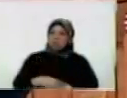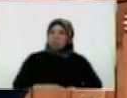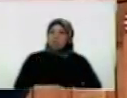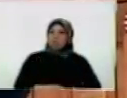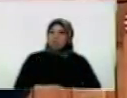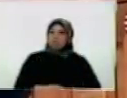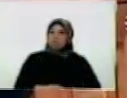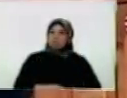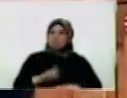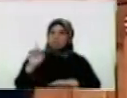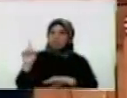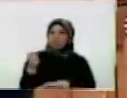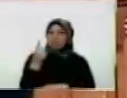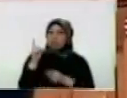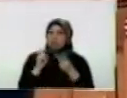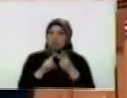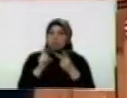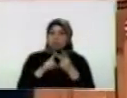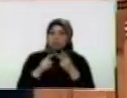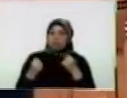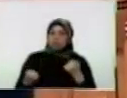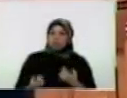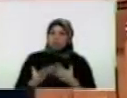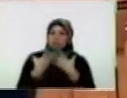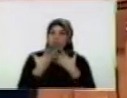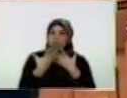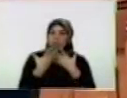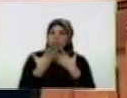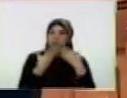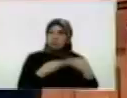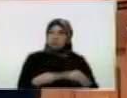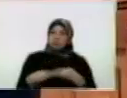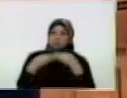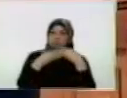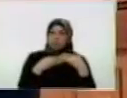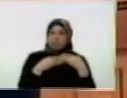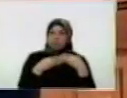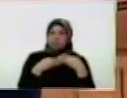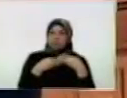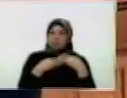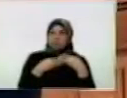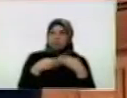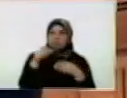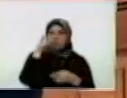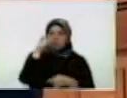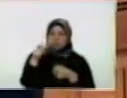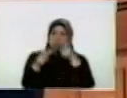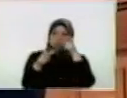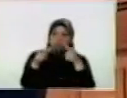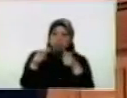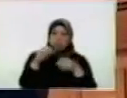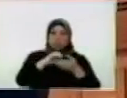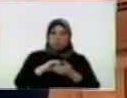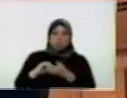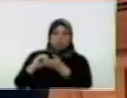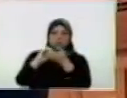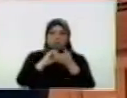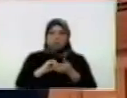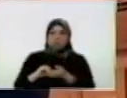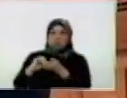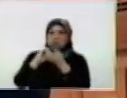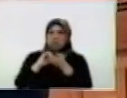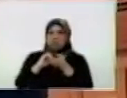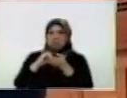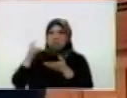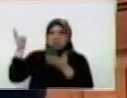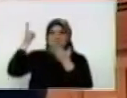La primera actitud intervencionista inspirada por el espíritu del destino manifiesto fue la obsesión de los colonos ingleses por desplazar de sus